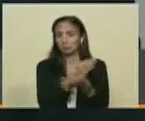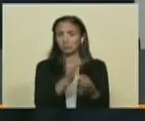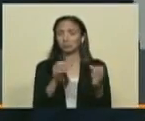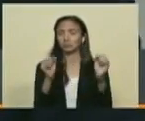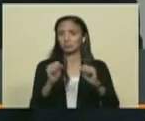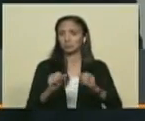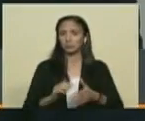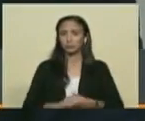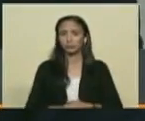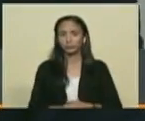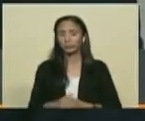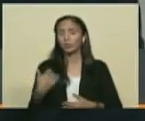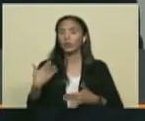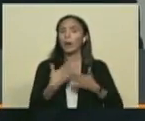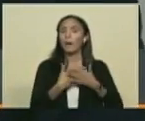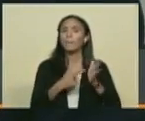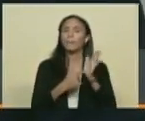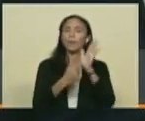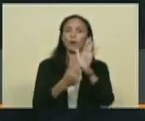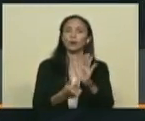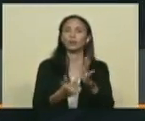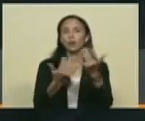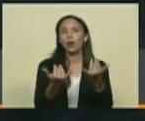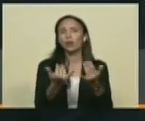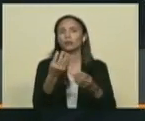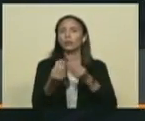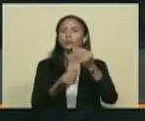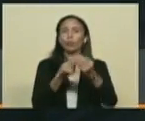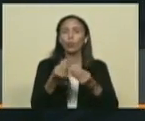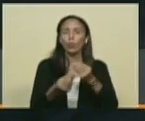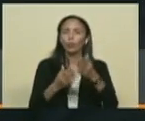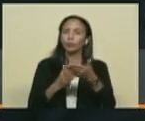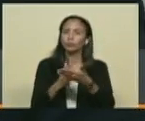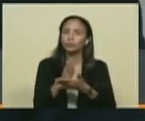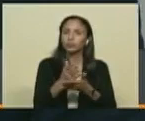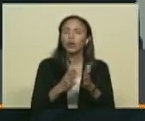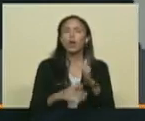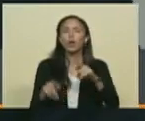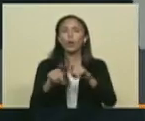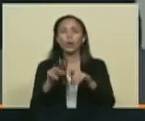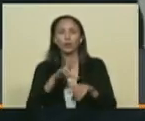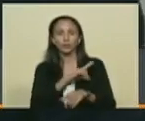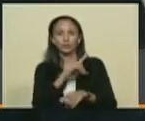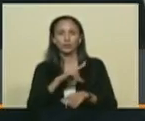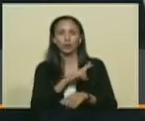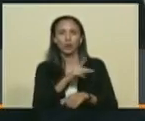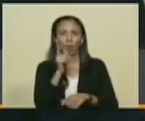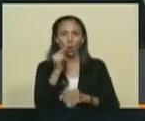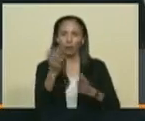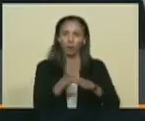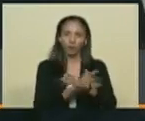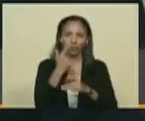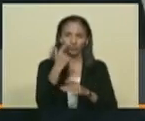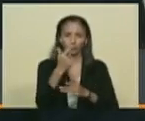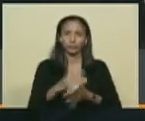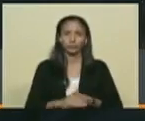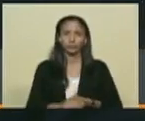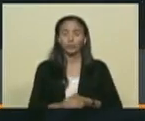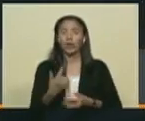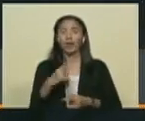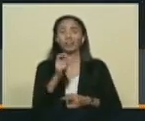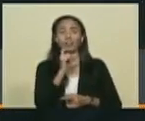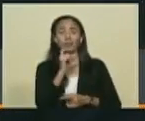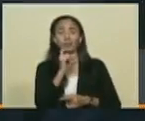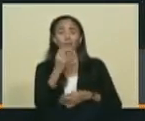para traernos a este punto, al igual que al canciller Vargas. Sin ellos sería